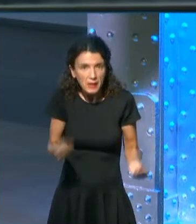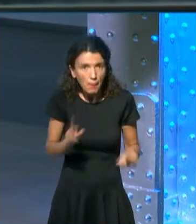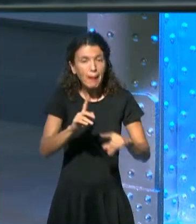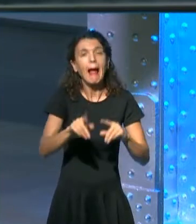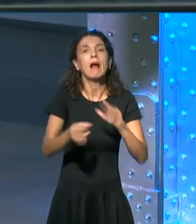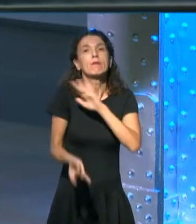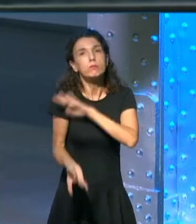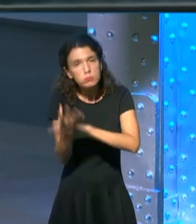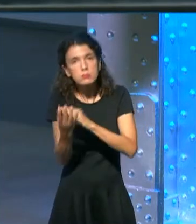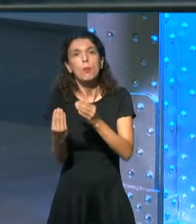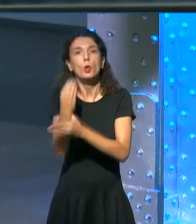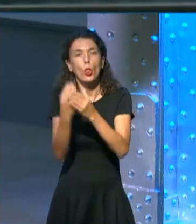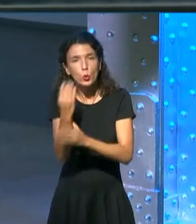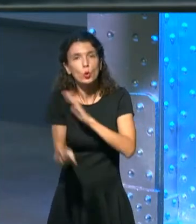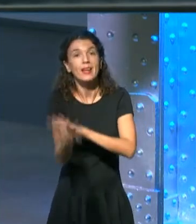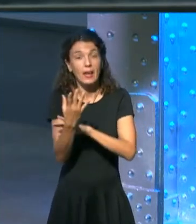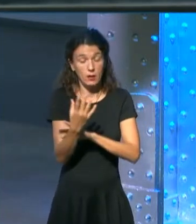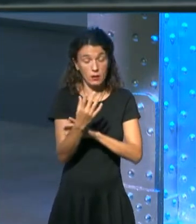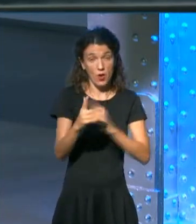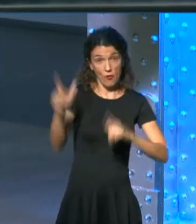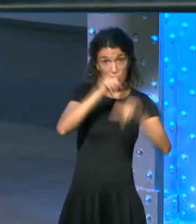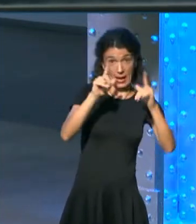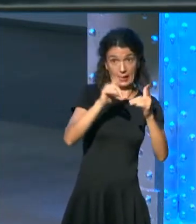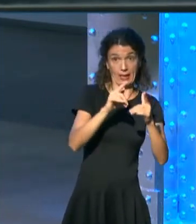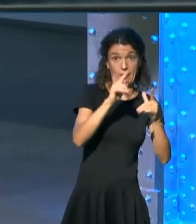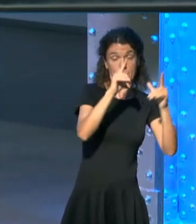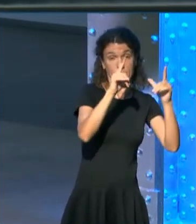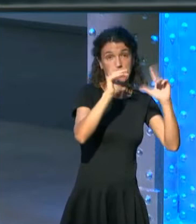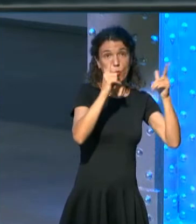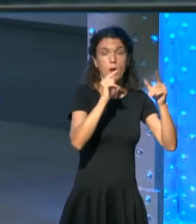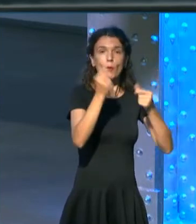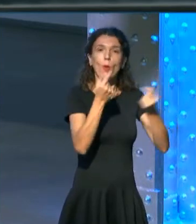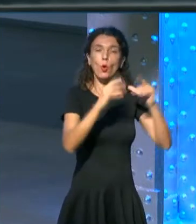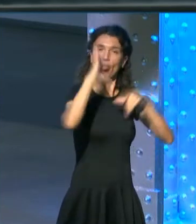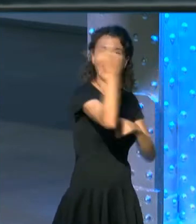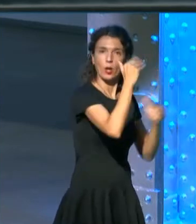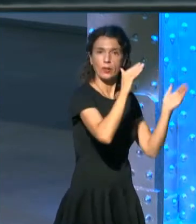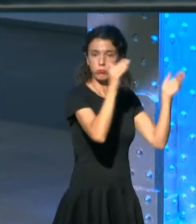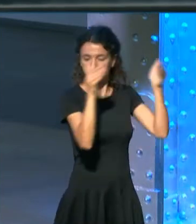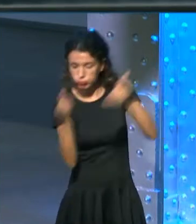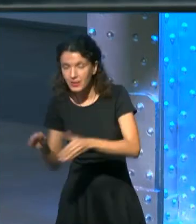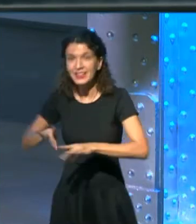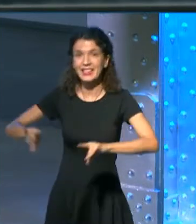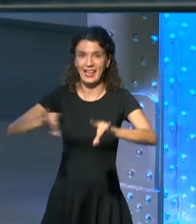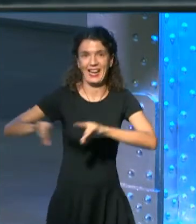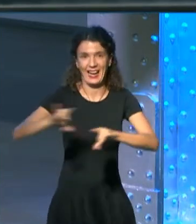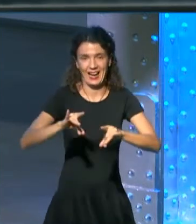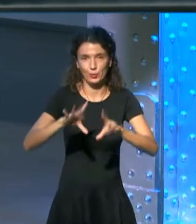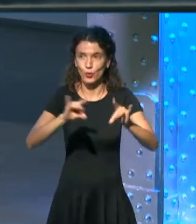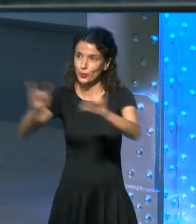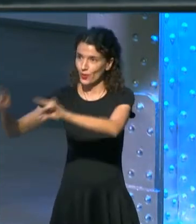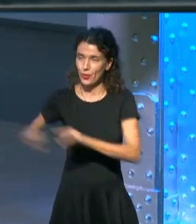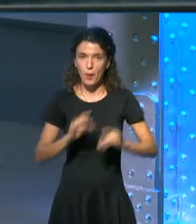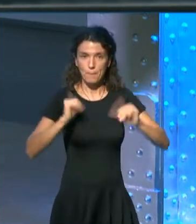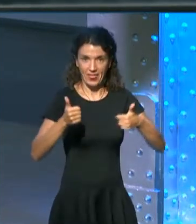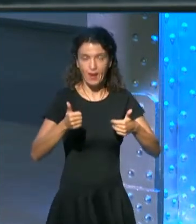producto. Y en este viaje, desde las alturas, nos hemos ido acercando progresivamente a la tierra. Y ahora empezamos a pisar el